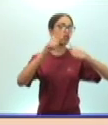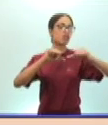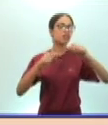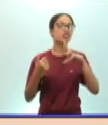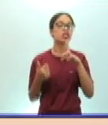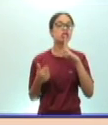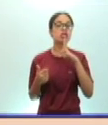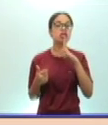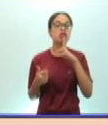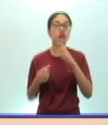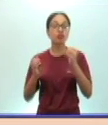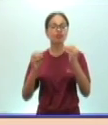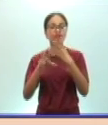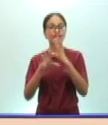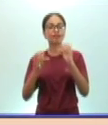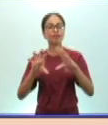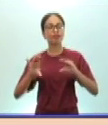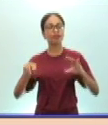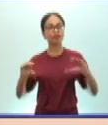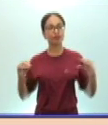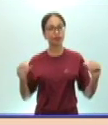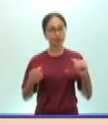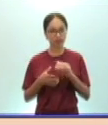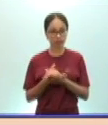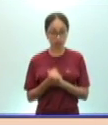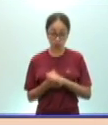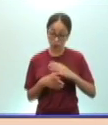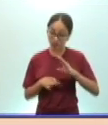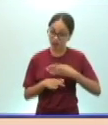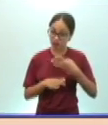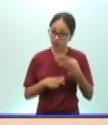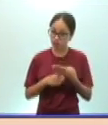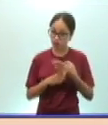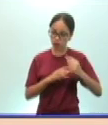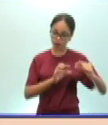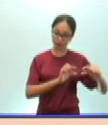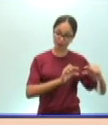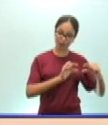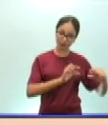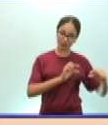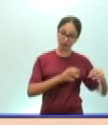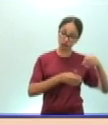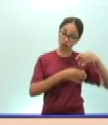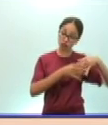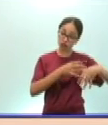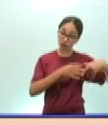poliespuma, de forma vertical, la operación que realizamos, que es la filtración.